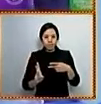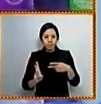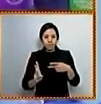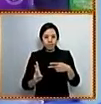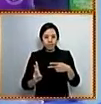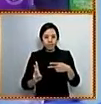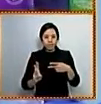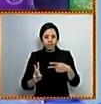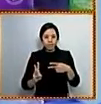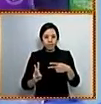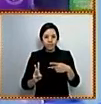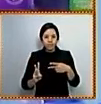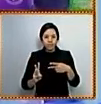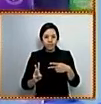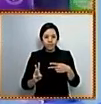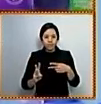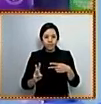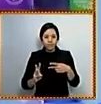dígito.